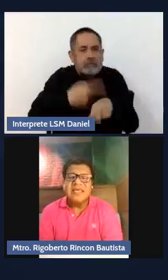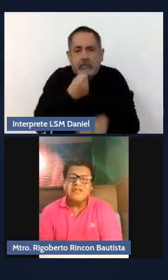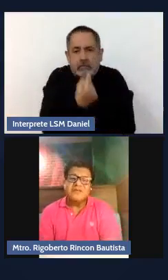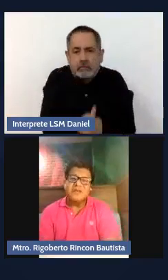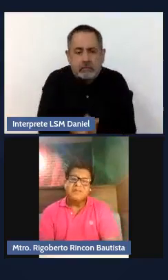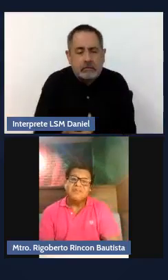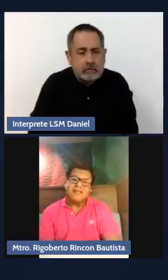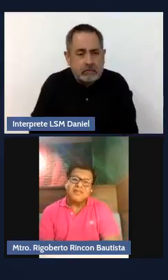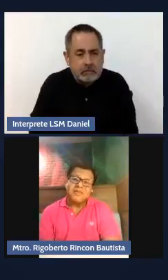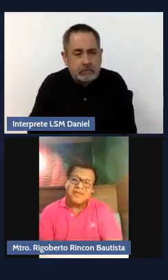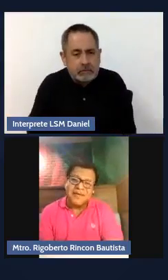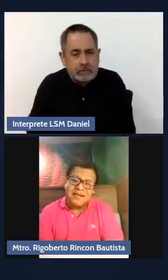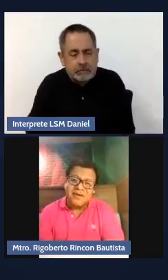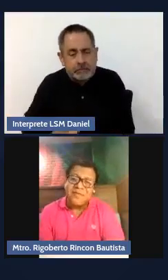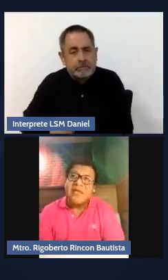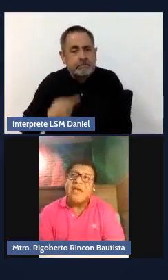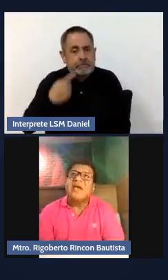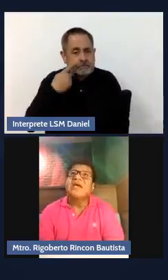importante observarlo.